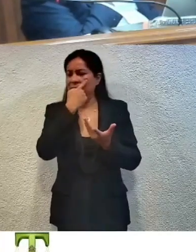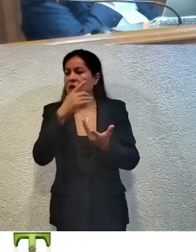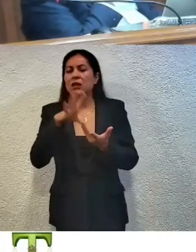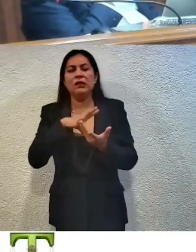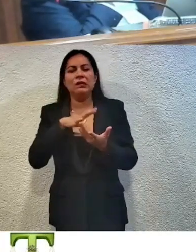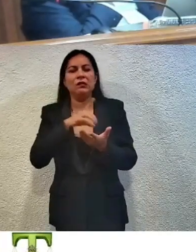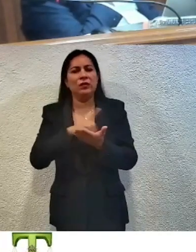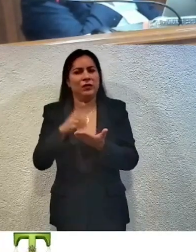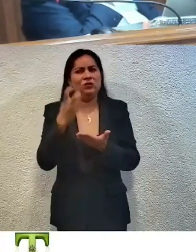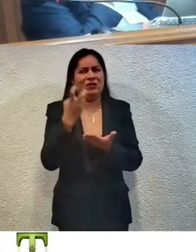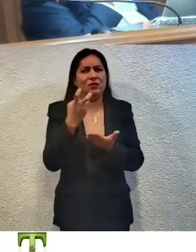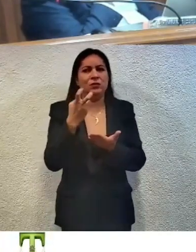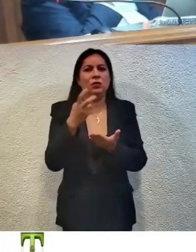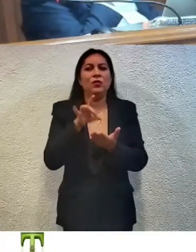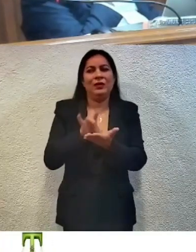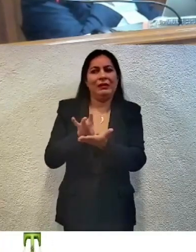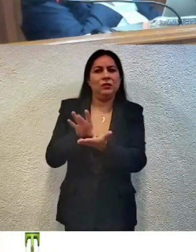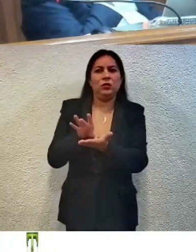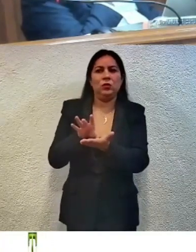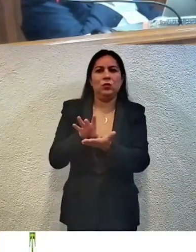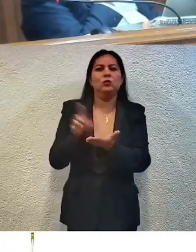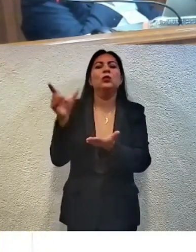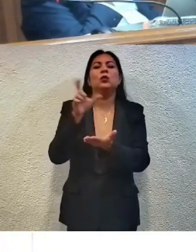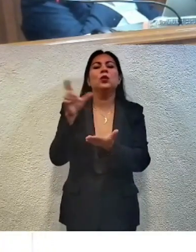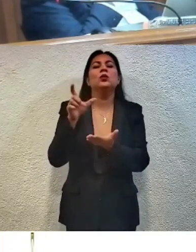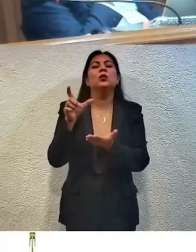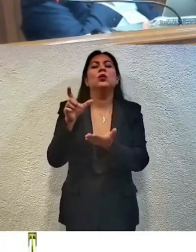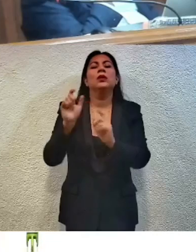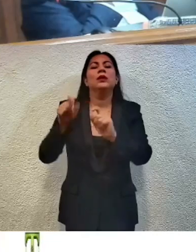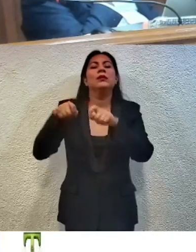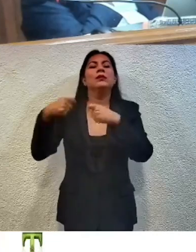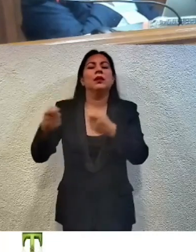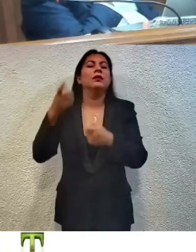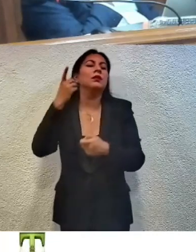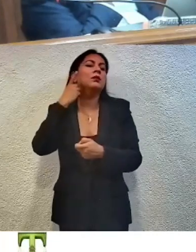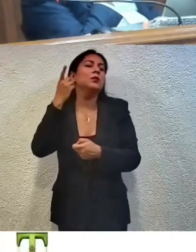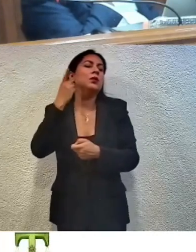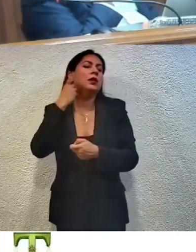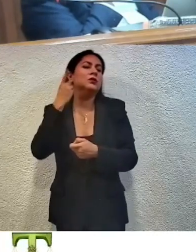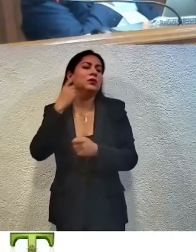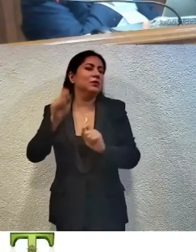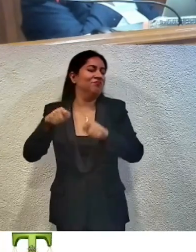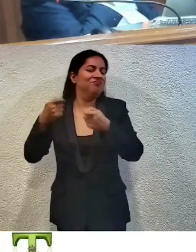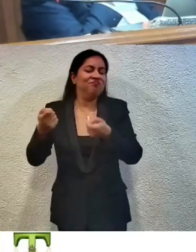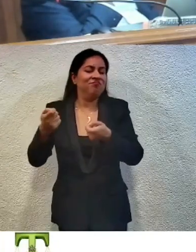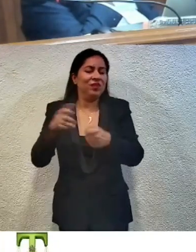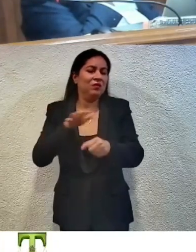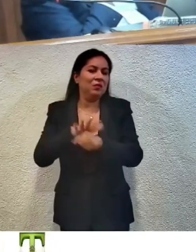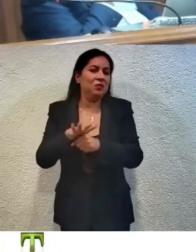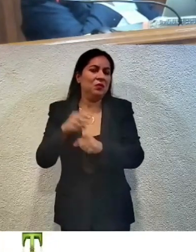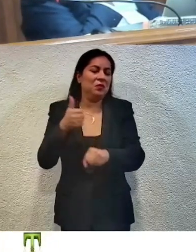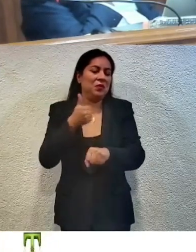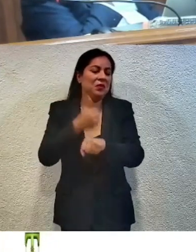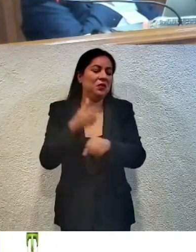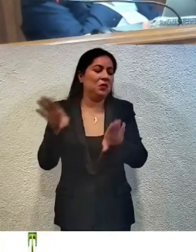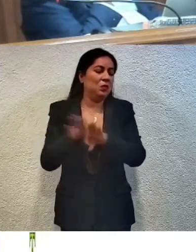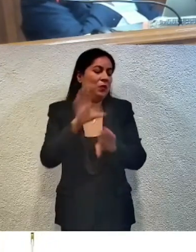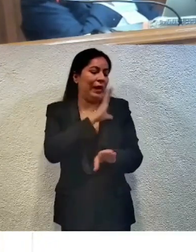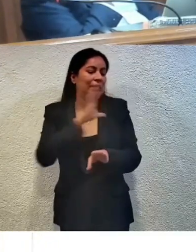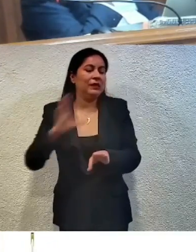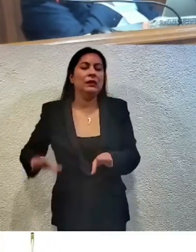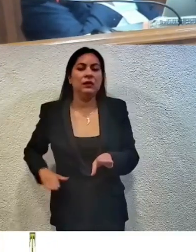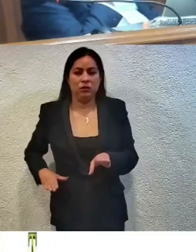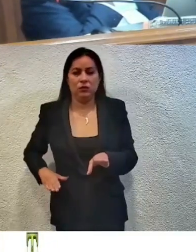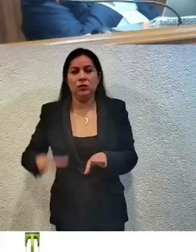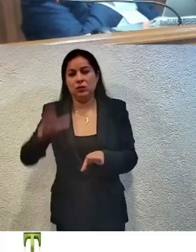derecho a ello, fueran excluidos al momento de realizar la asignación de las diputaciones por las cuales fueron postulados como candidatos.